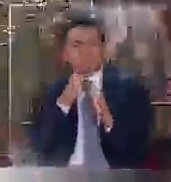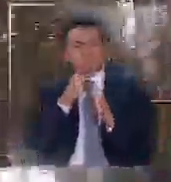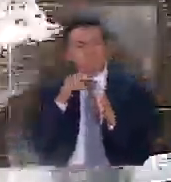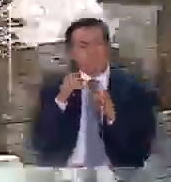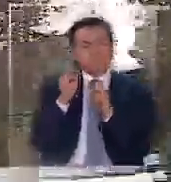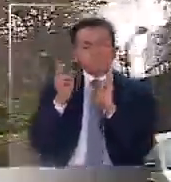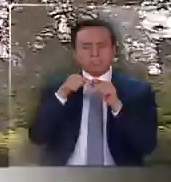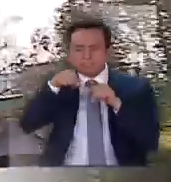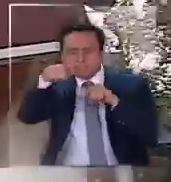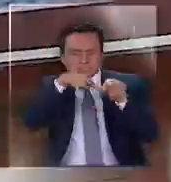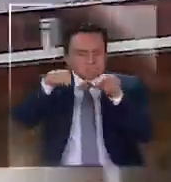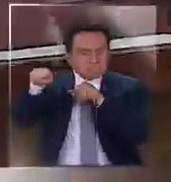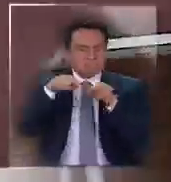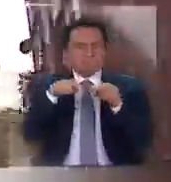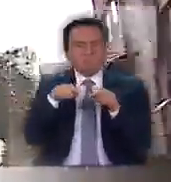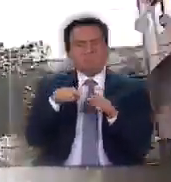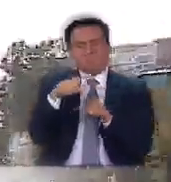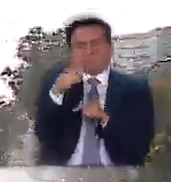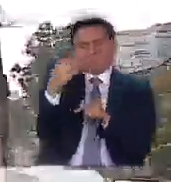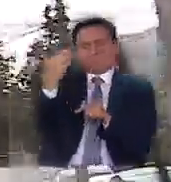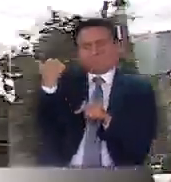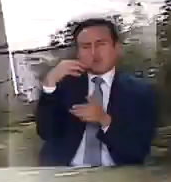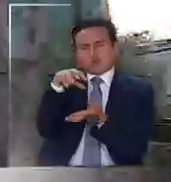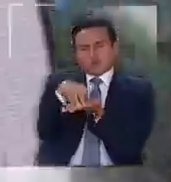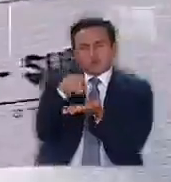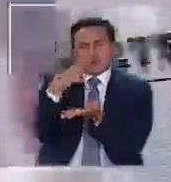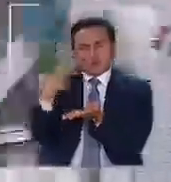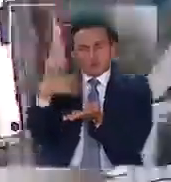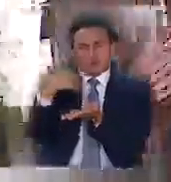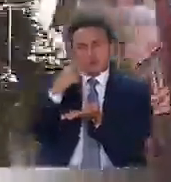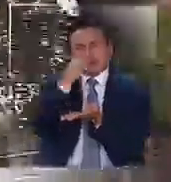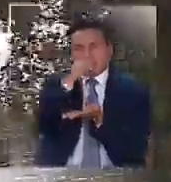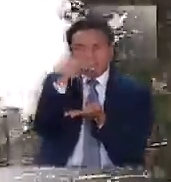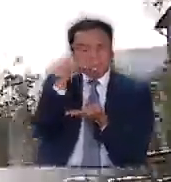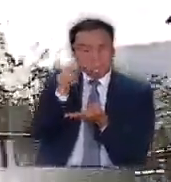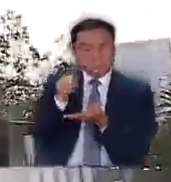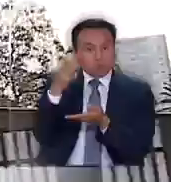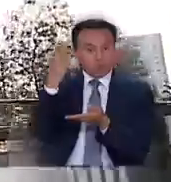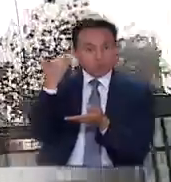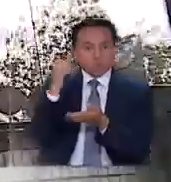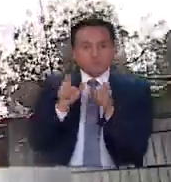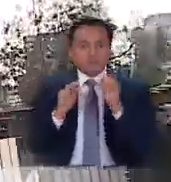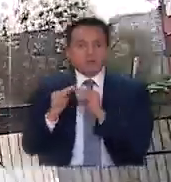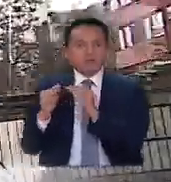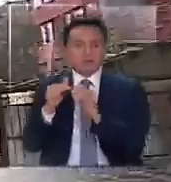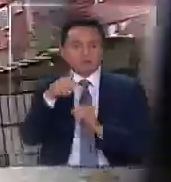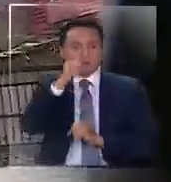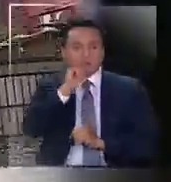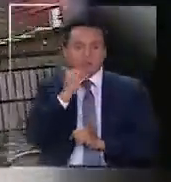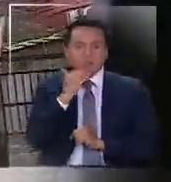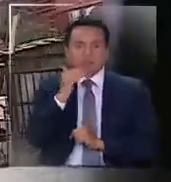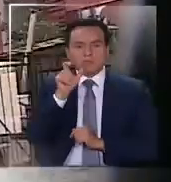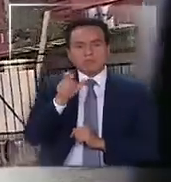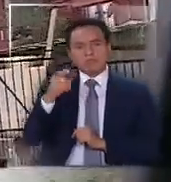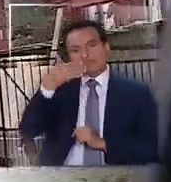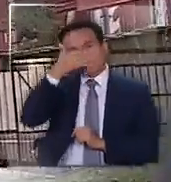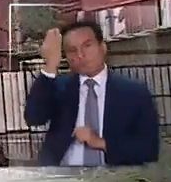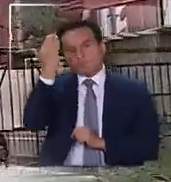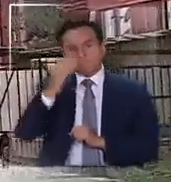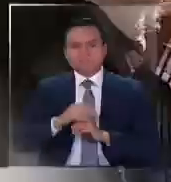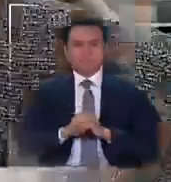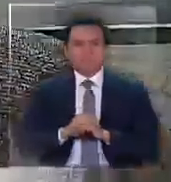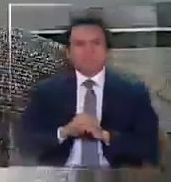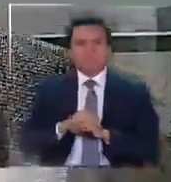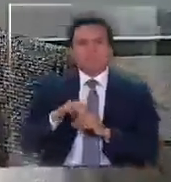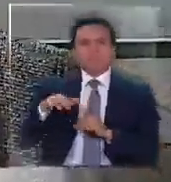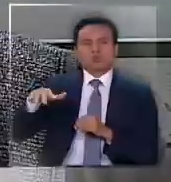diariamente transita por esta centenaria comuna. Como saben desde hace tiempo, vecinos anónimos y también vecinos famosos. todo